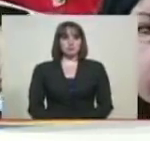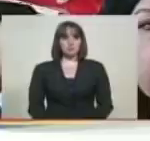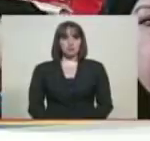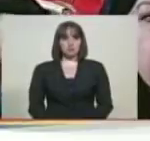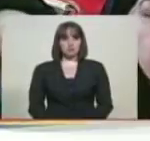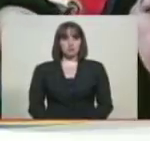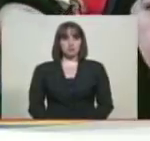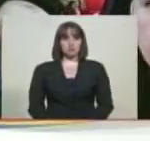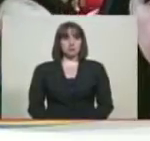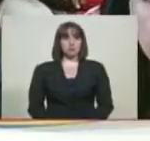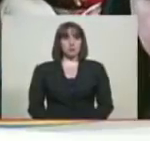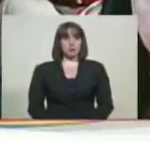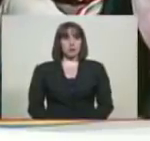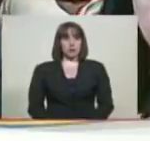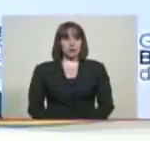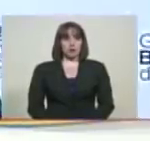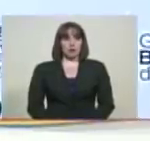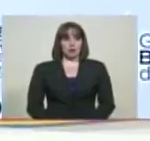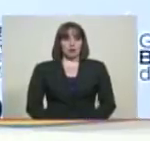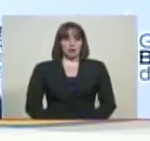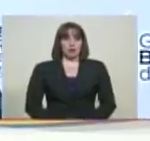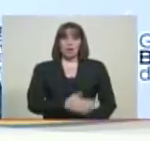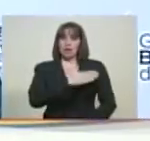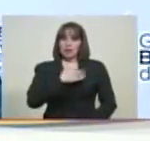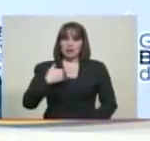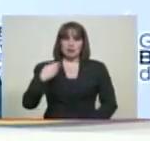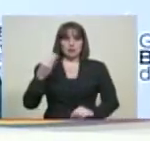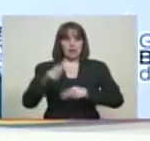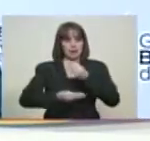por eso que hice el consejo federal ampliado